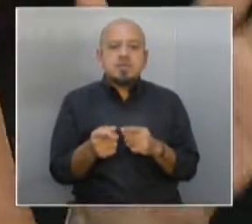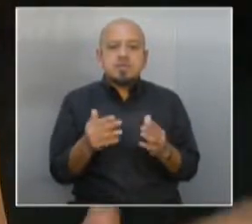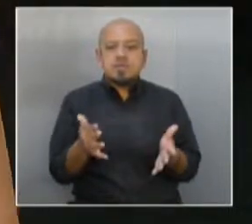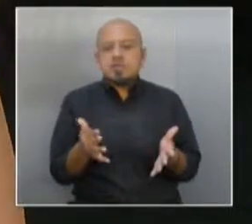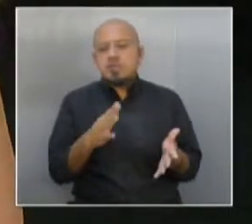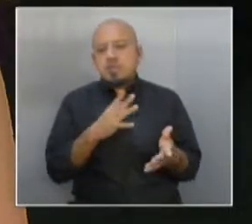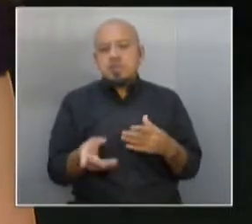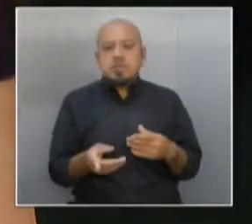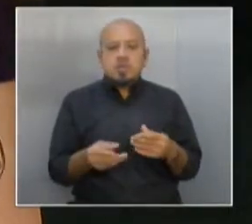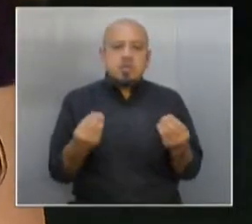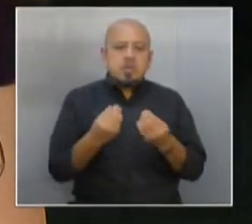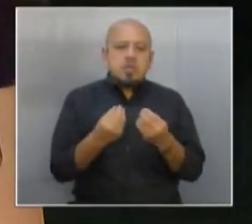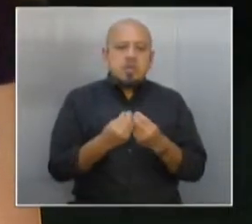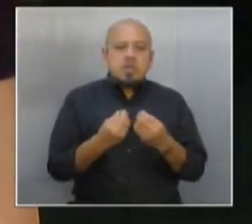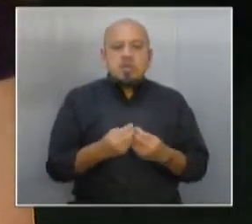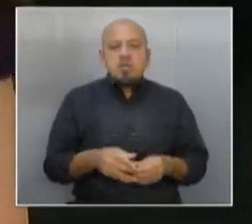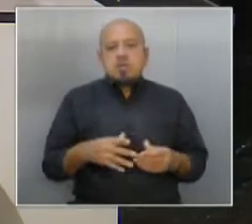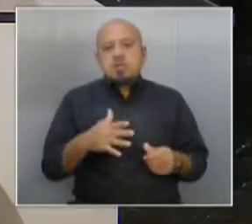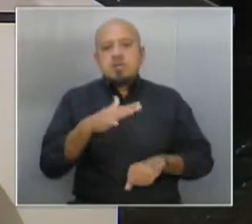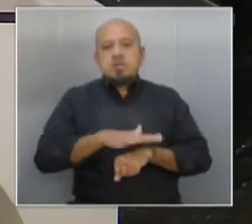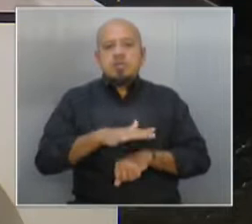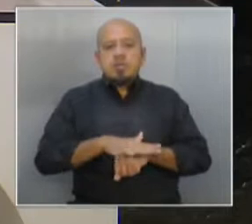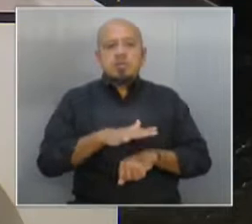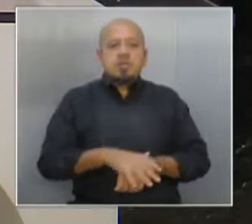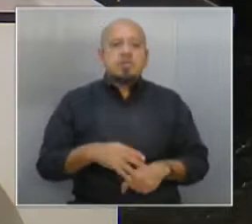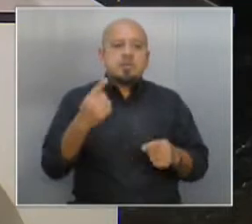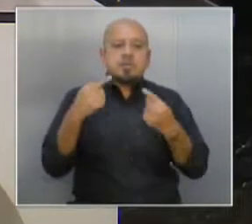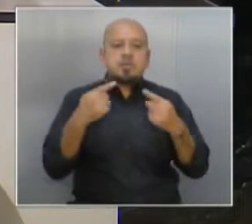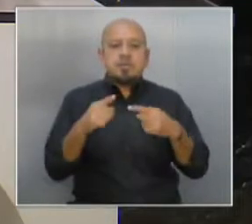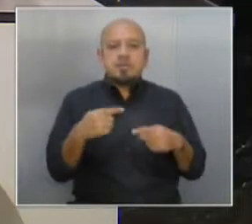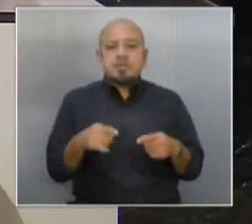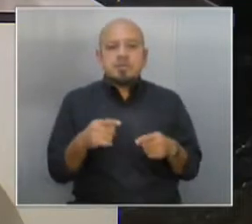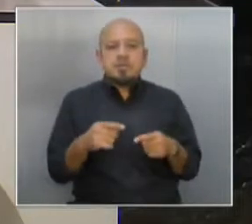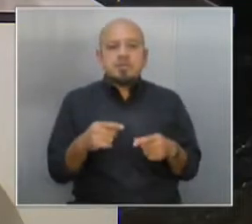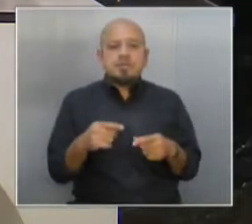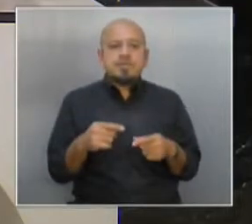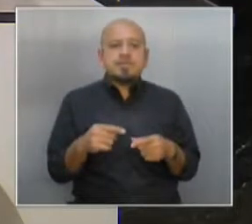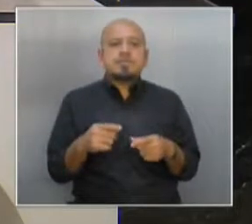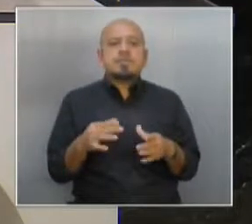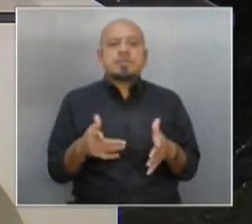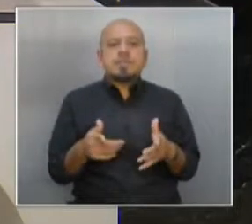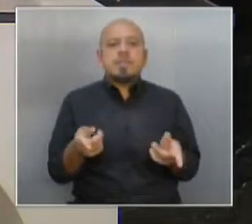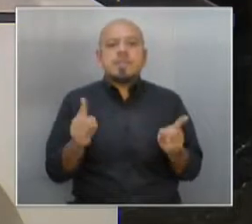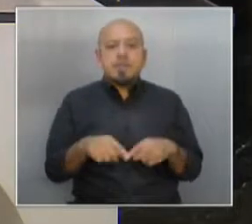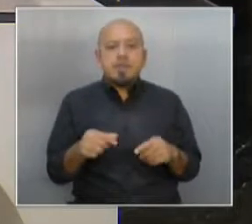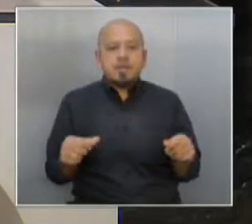un montón de momentos para recrear y crear y crearse y reparar y volver a generar diferentes tipos